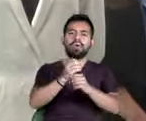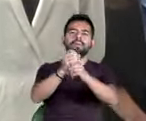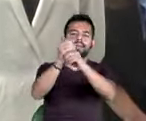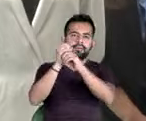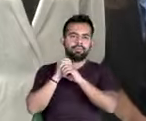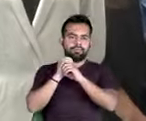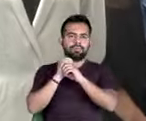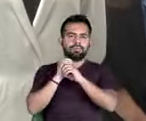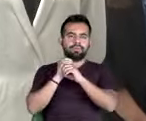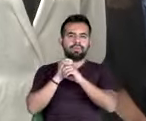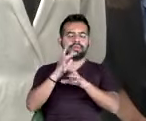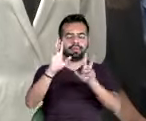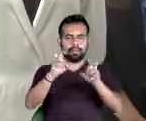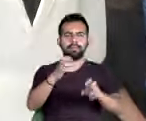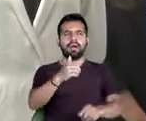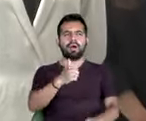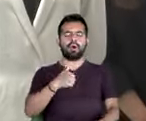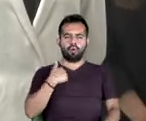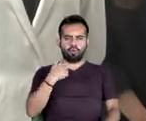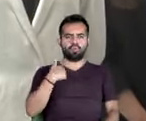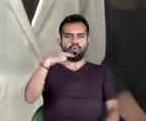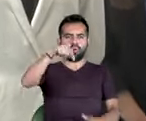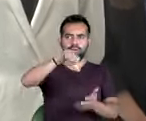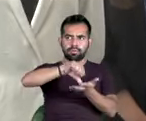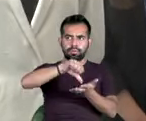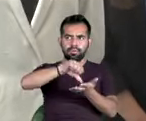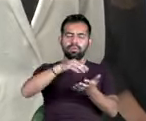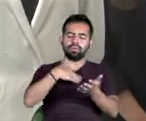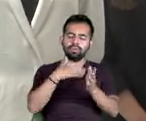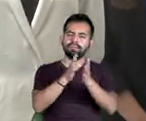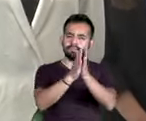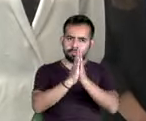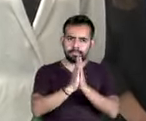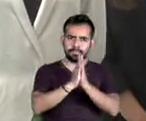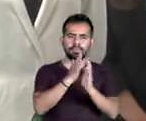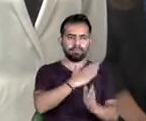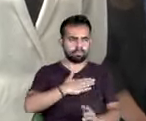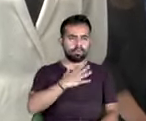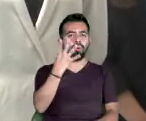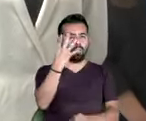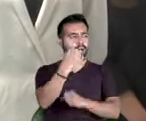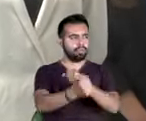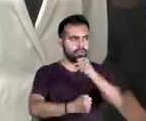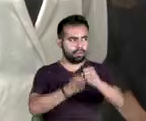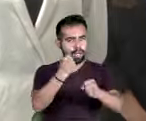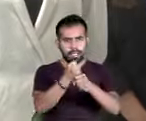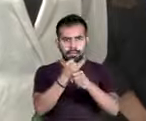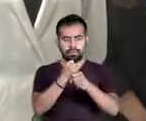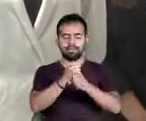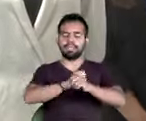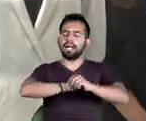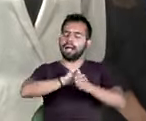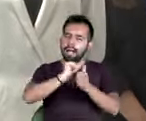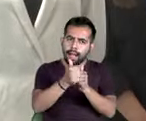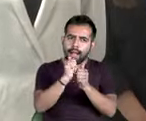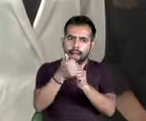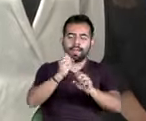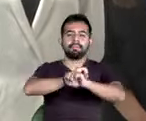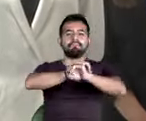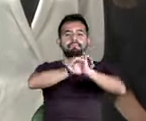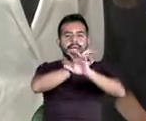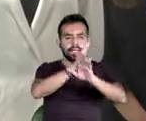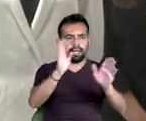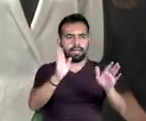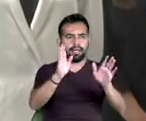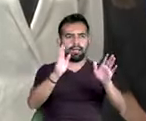recuperar el sentido de orgullo de esta ciudad. Les quiero pedir que en estos 4 años, además todas las mañanas de bendecir a su familia,